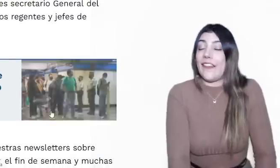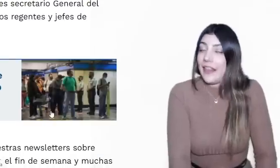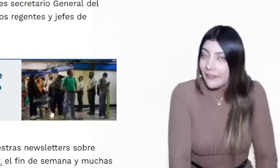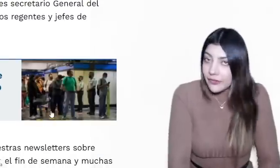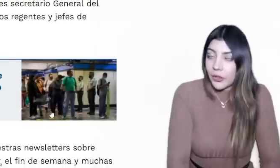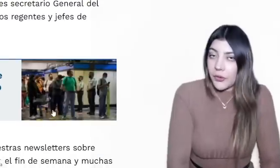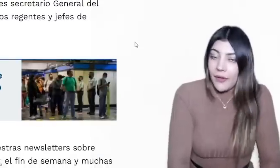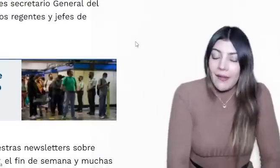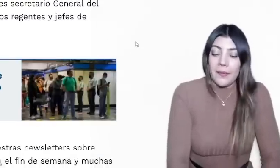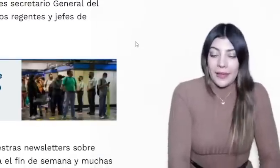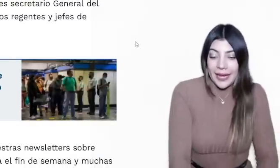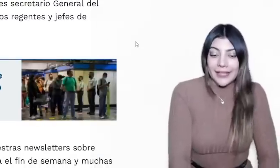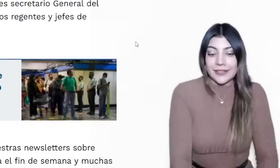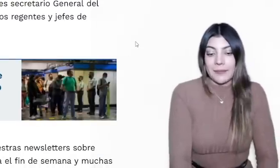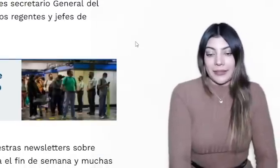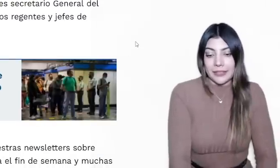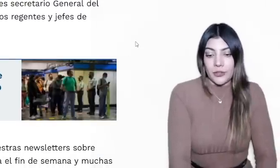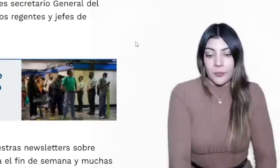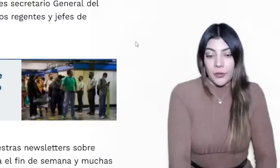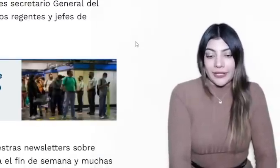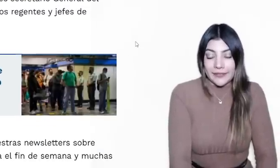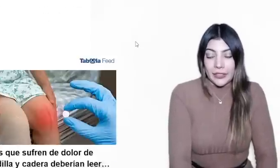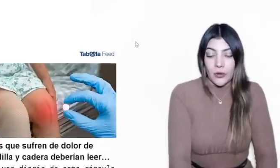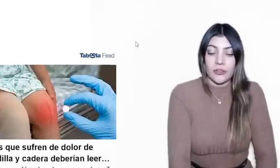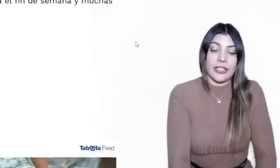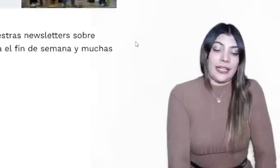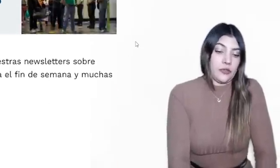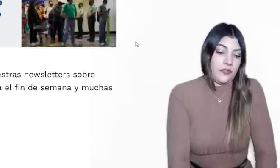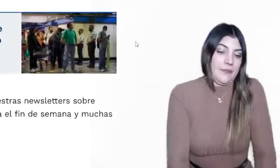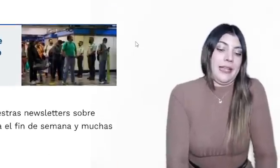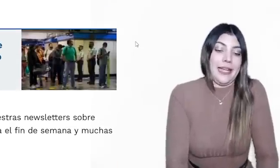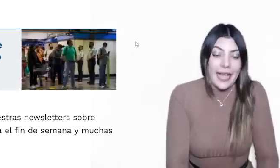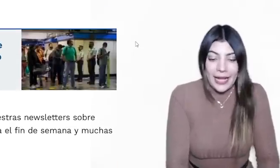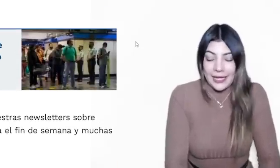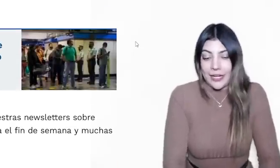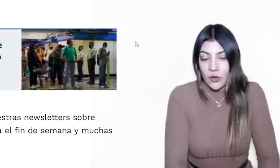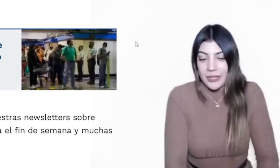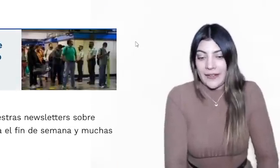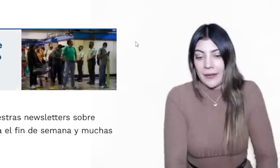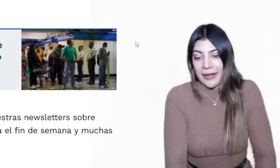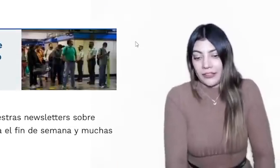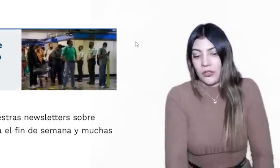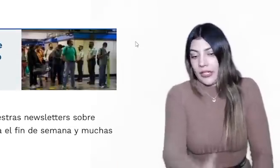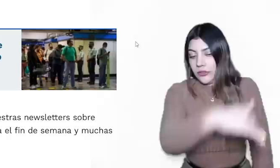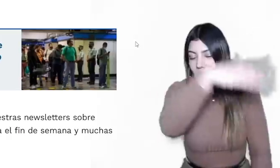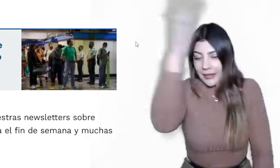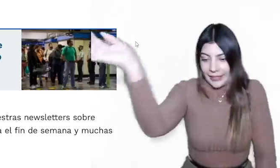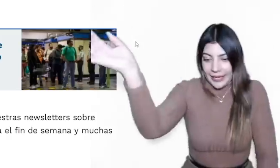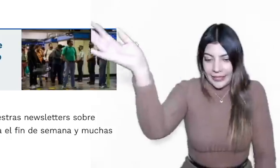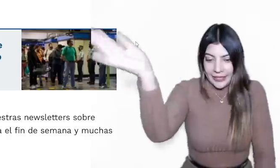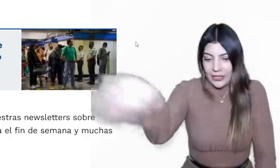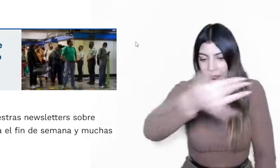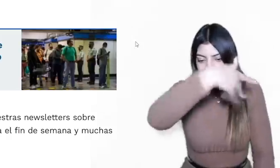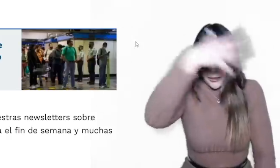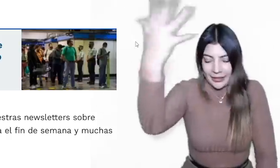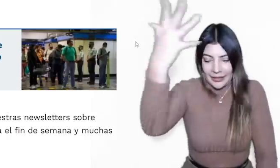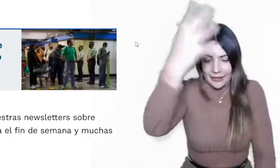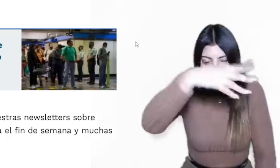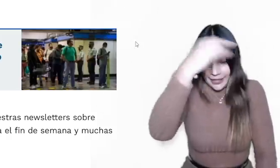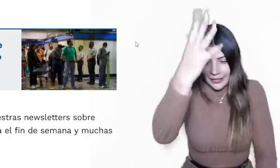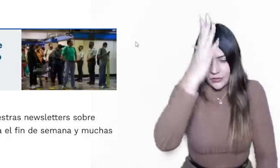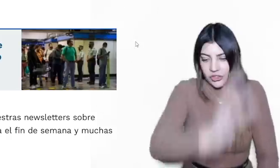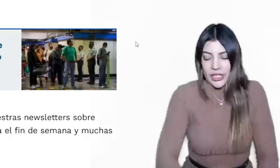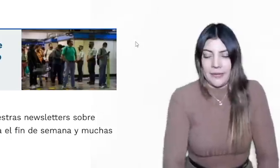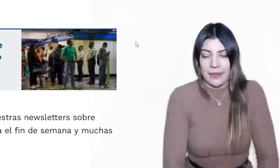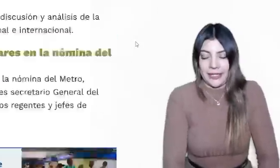poder dentro de este partido político. Tiene a su familia en la nómina del metro, aunque no trabajen ahí, aunque no haga